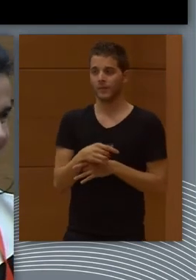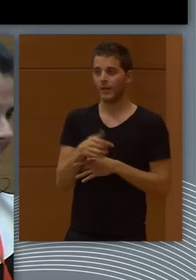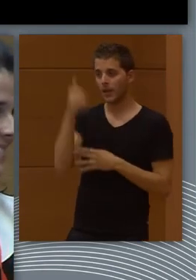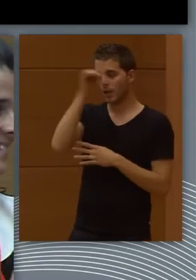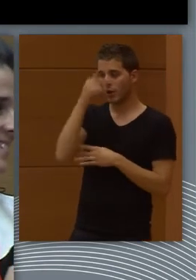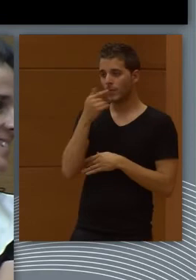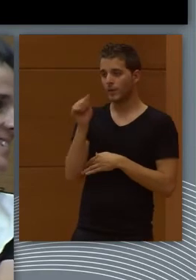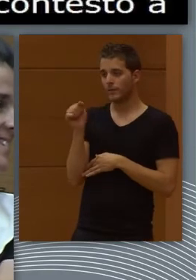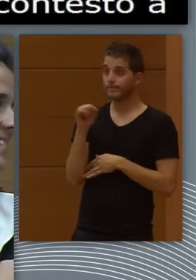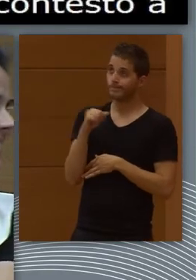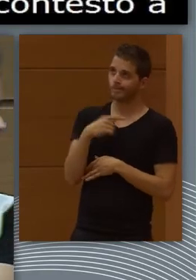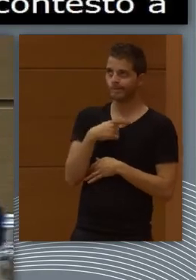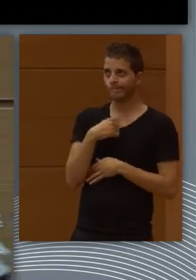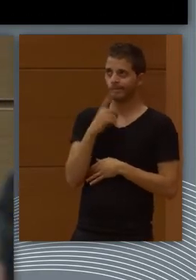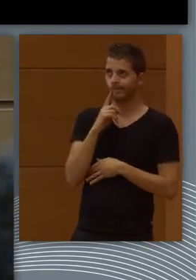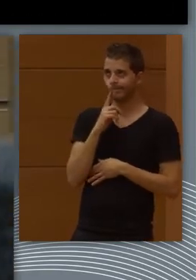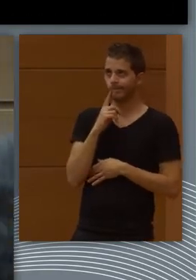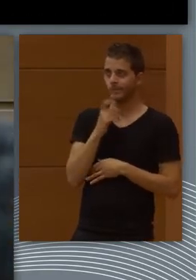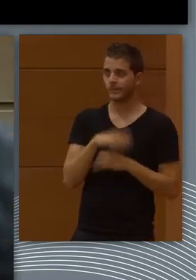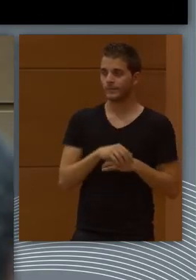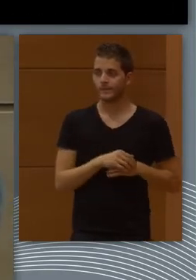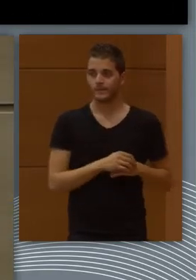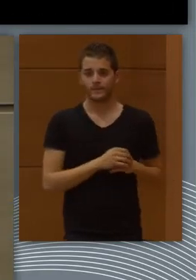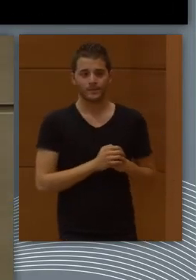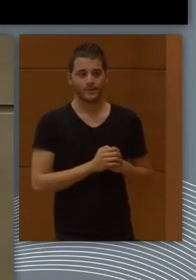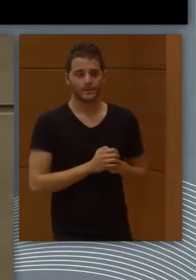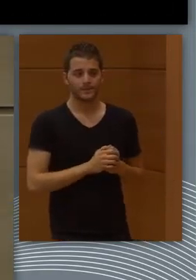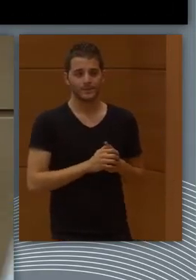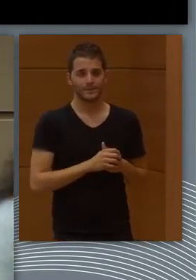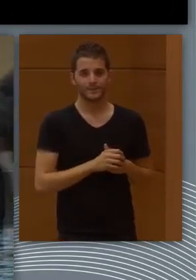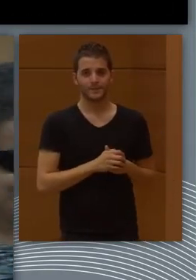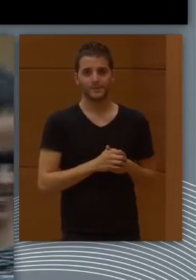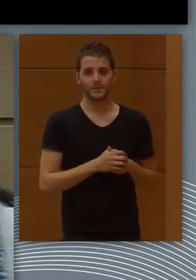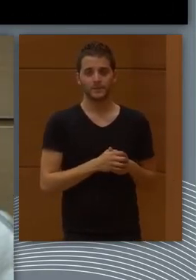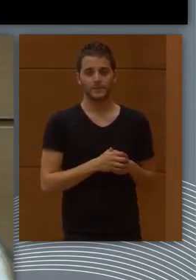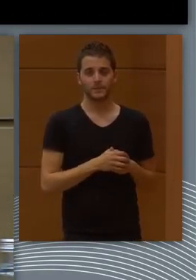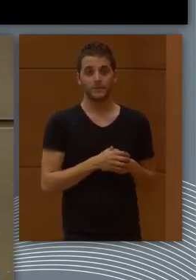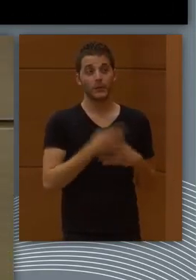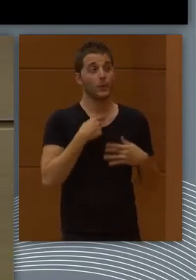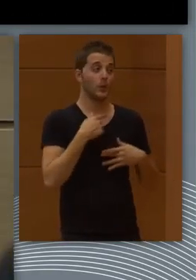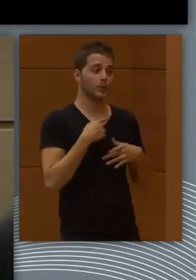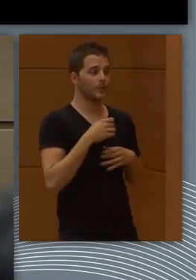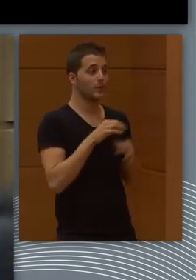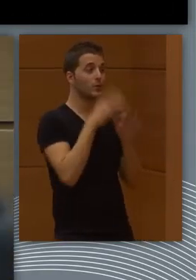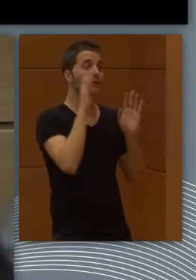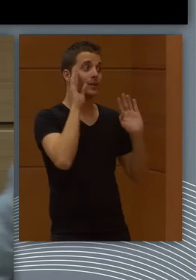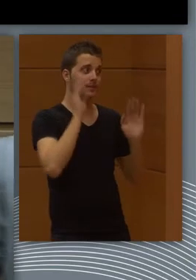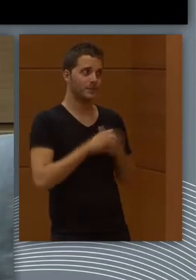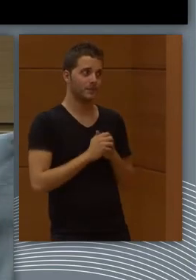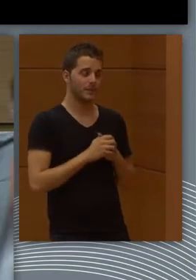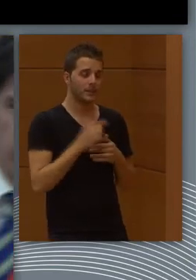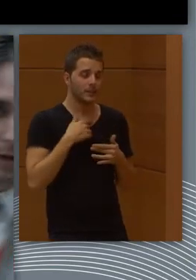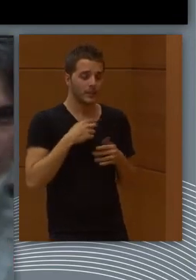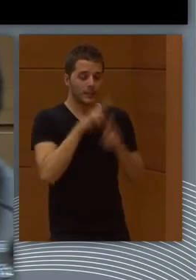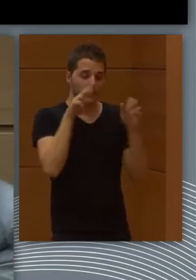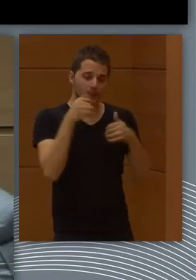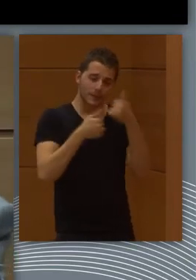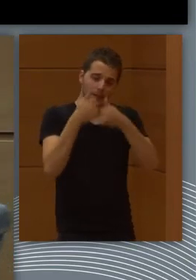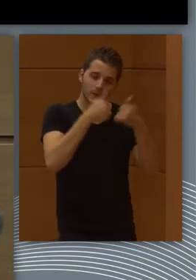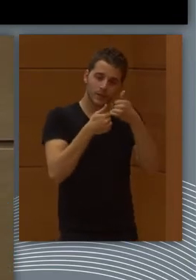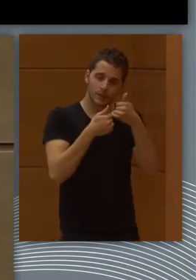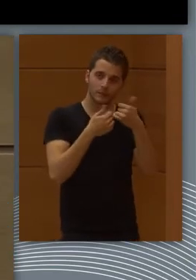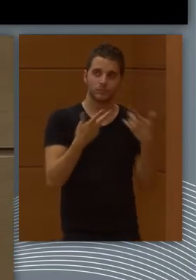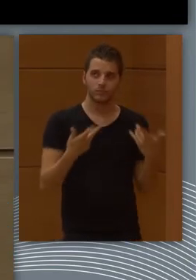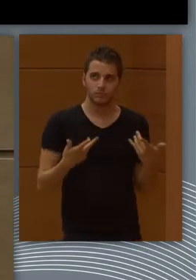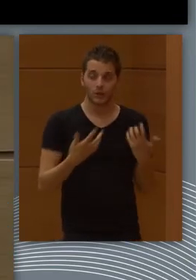Bueno, voy a ver si tengo más suerte. Bueno, vamos a ver. En cuanto a la competencia, hombre, si entendía la competencia como